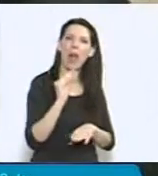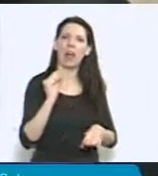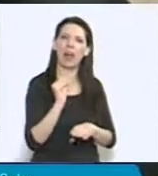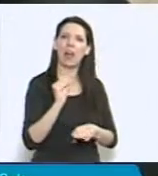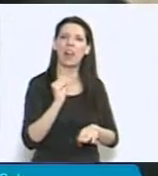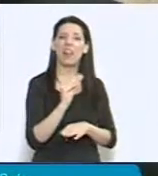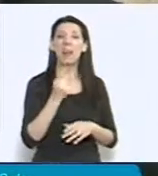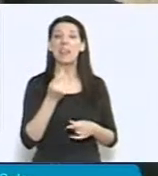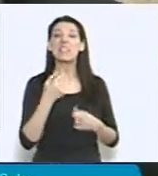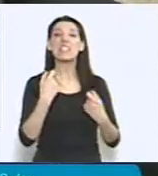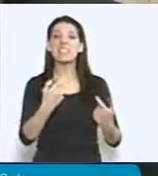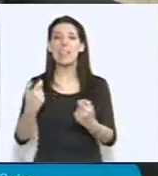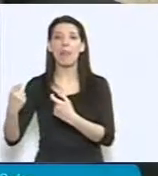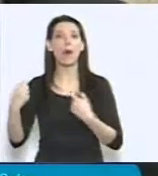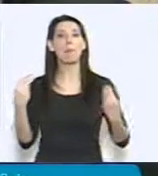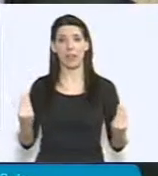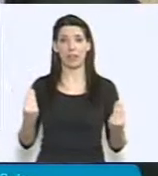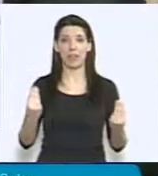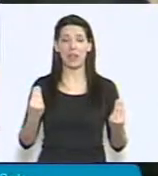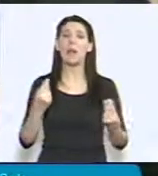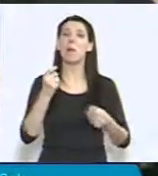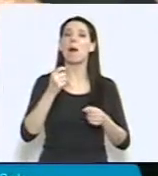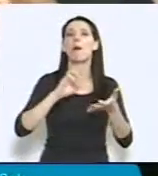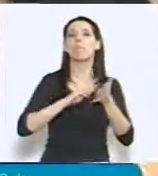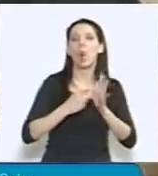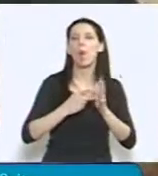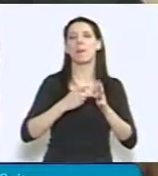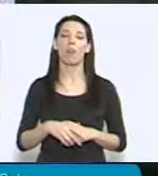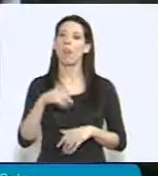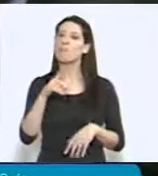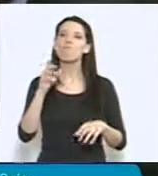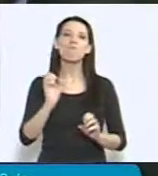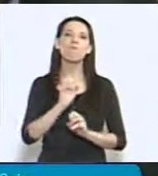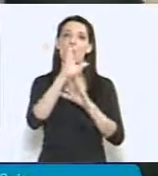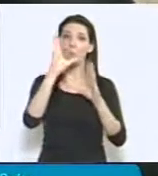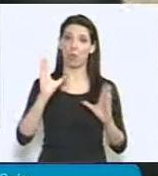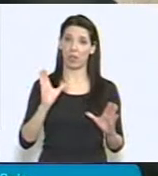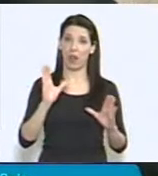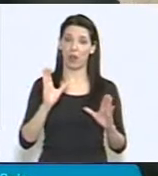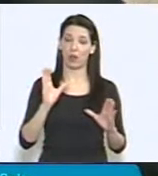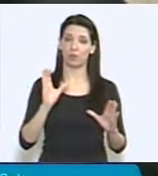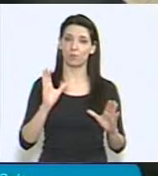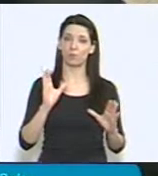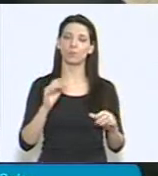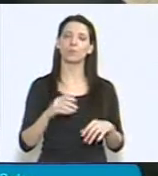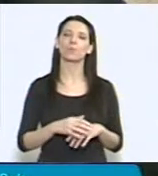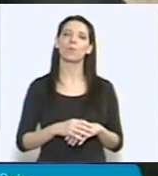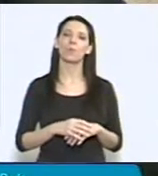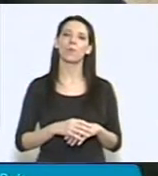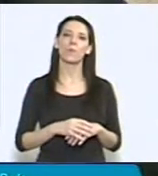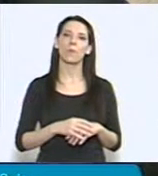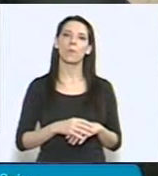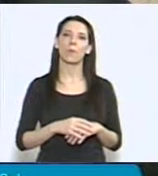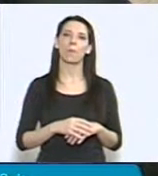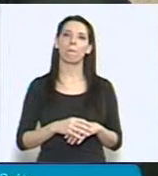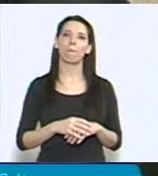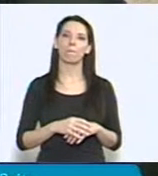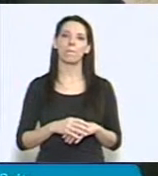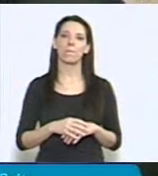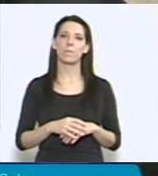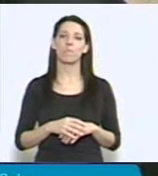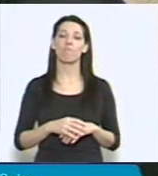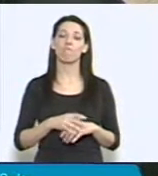Acá se ha señalado claramente que esta política asistencial originada en el Banco Mundial